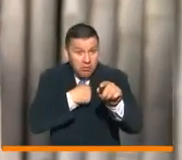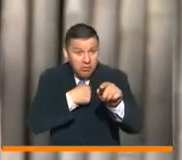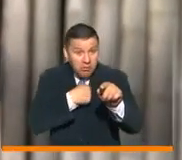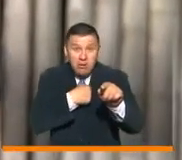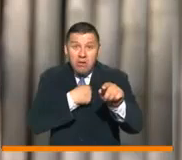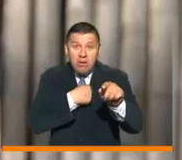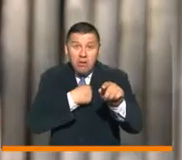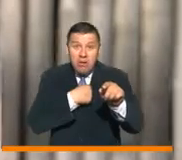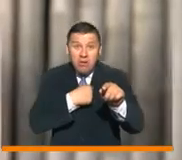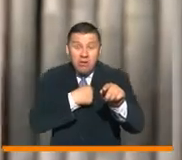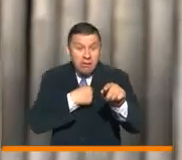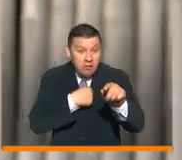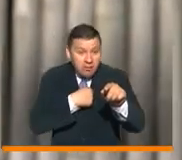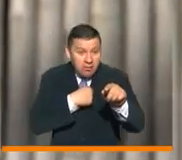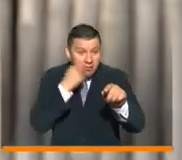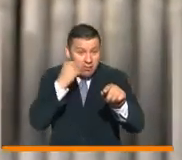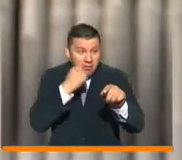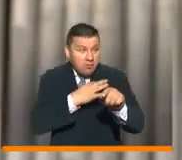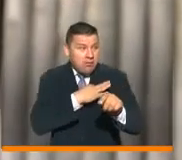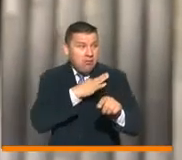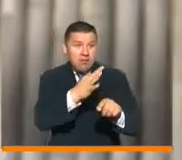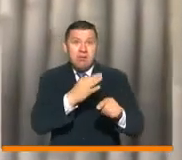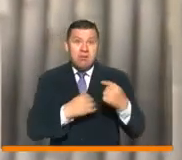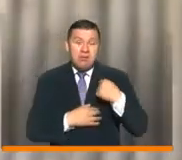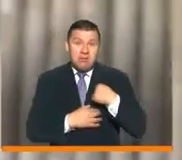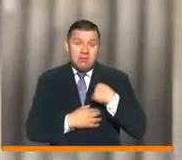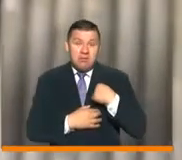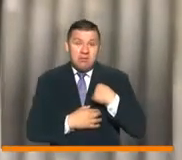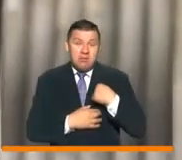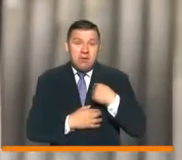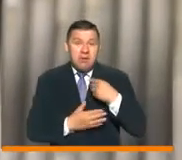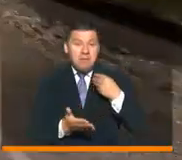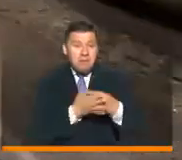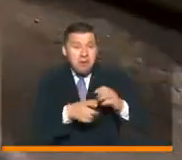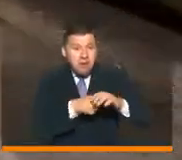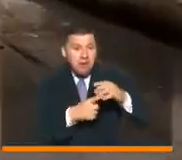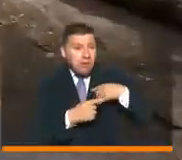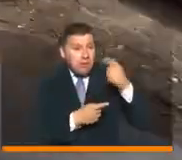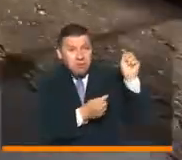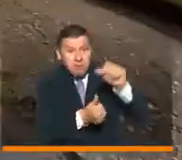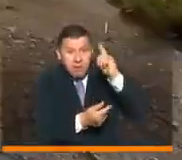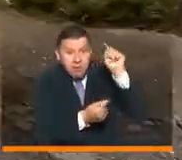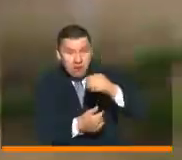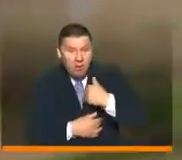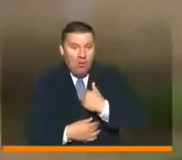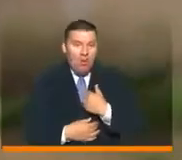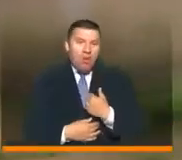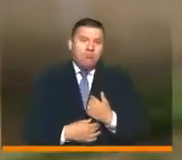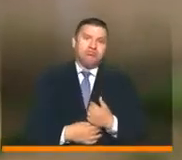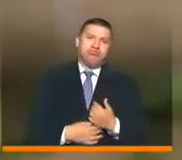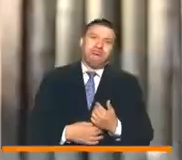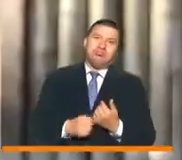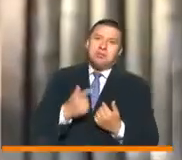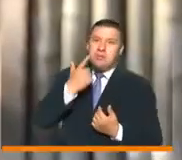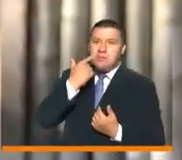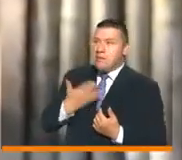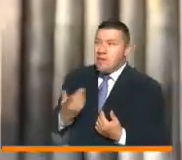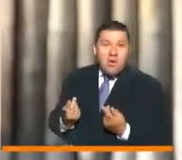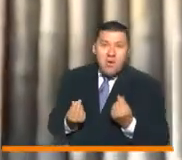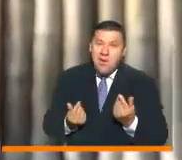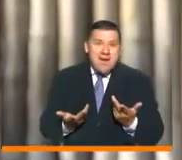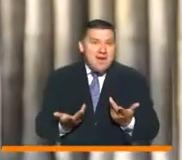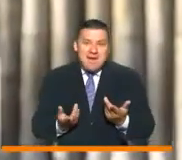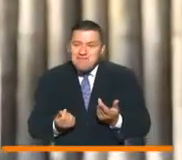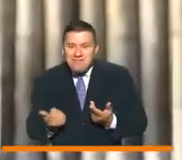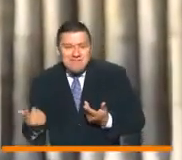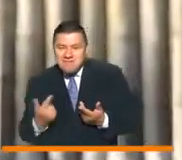era ser beneficiario del pago de la matrícula. En ese momento mis padres no tenían pues